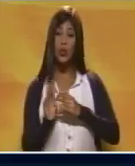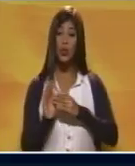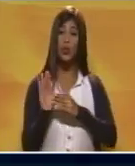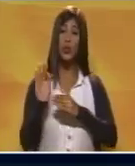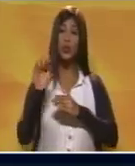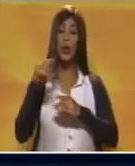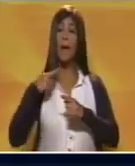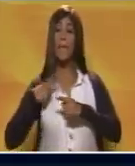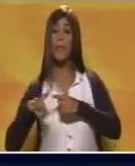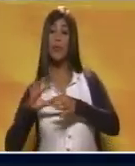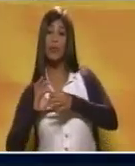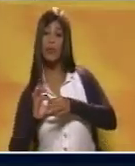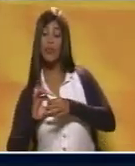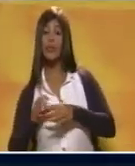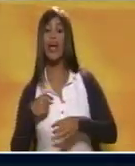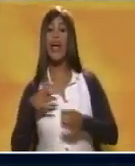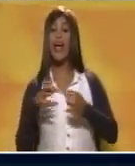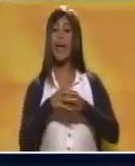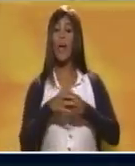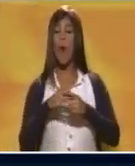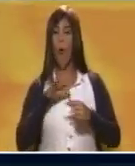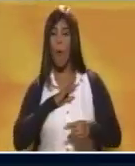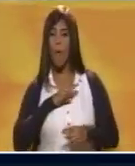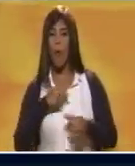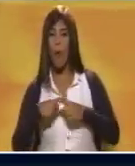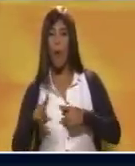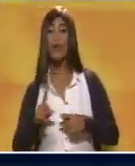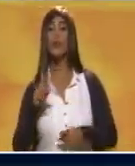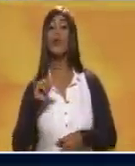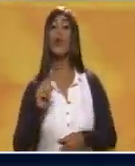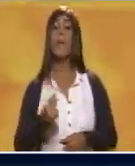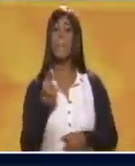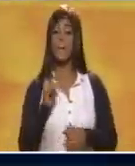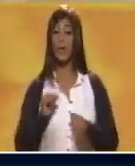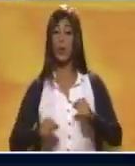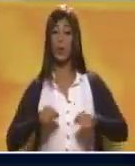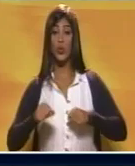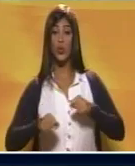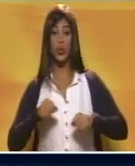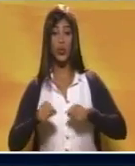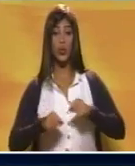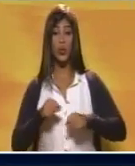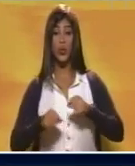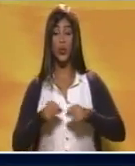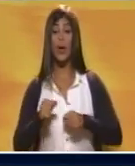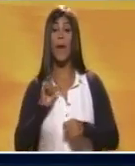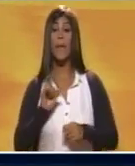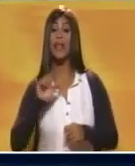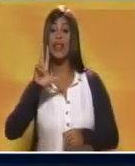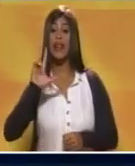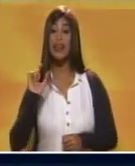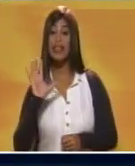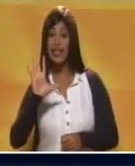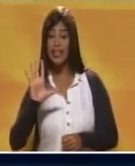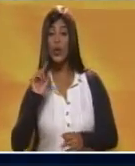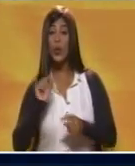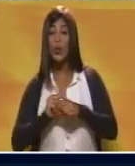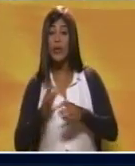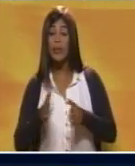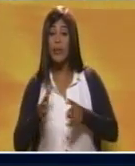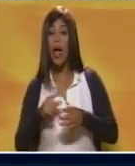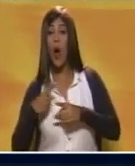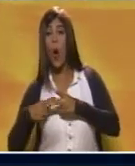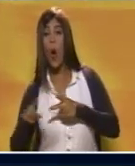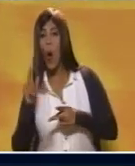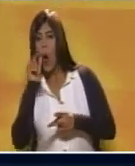esloveno Primož Roglič del equipo Jumbo Visma sigue como portador de la maglia rosa con 35 segundos de ventaja sobre el